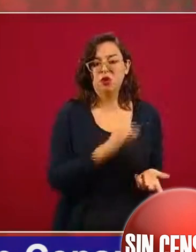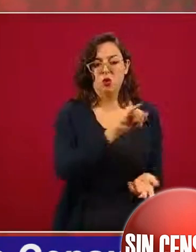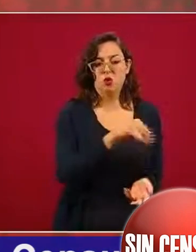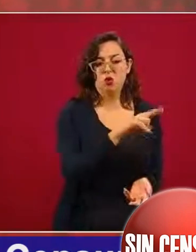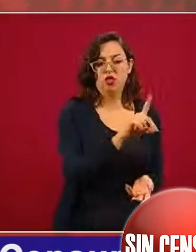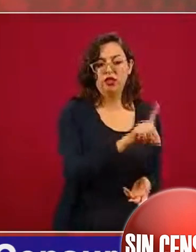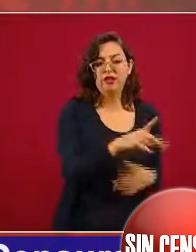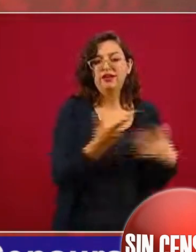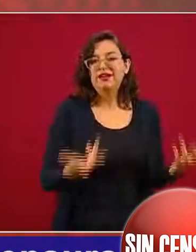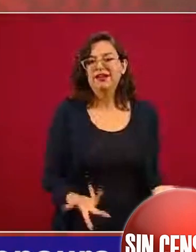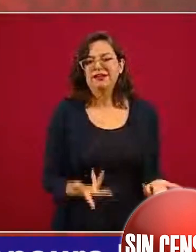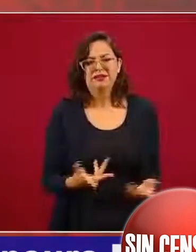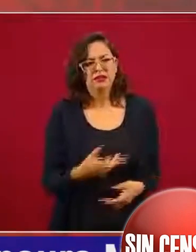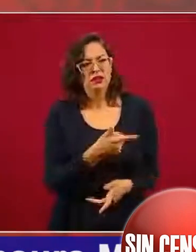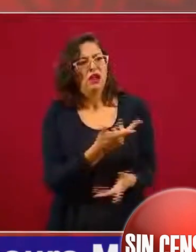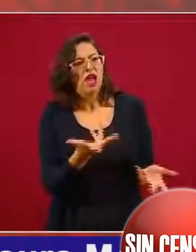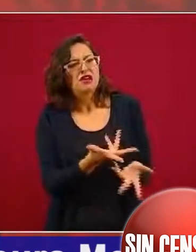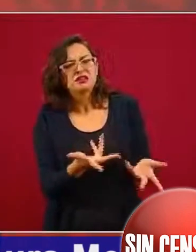¿Y qué hacen?